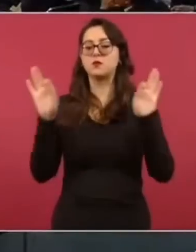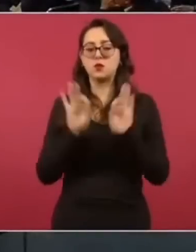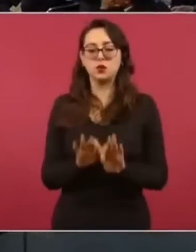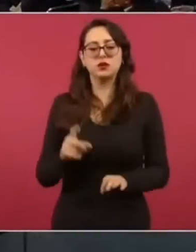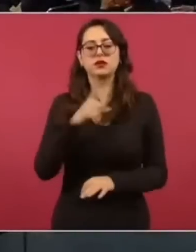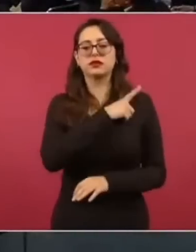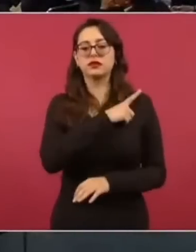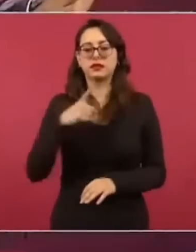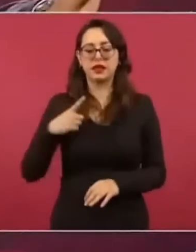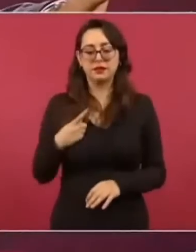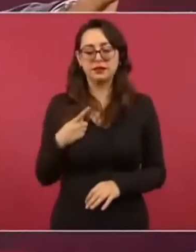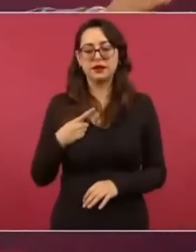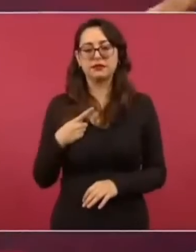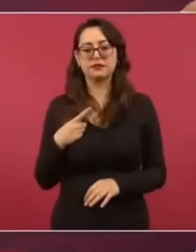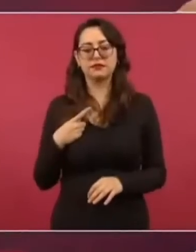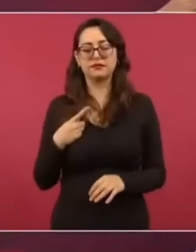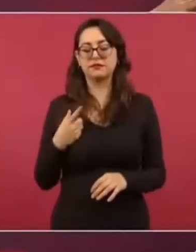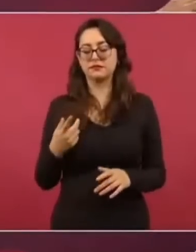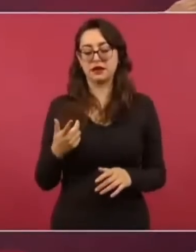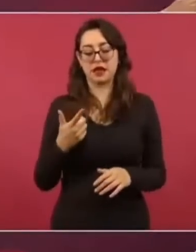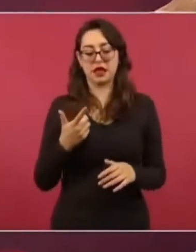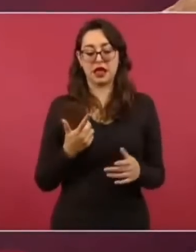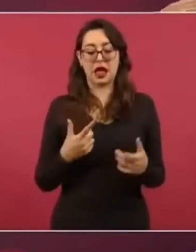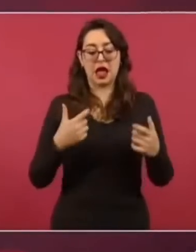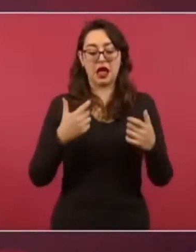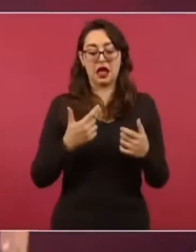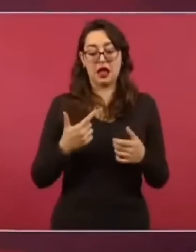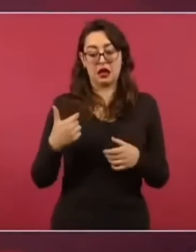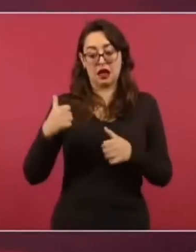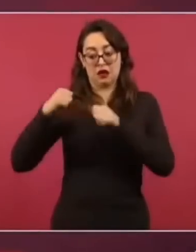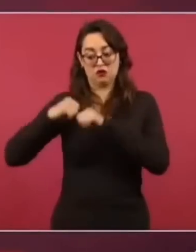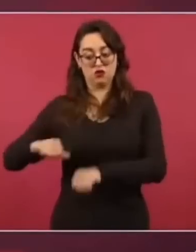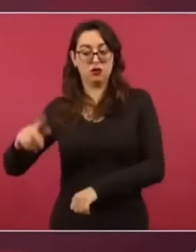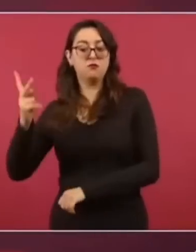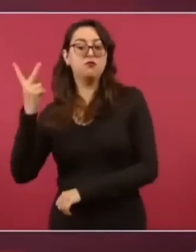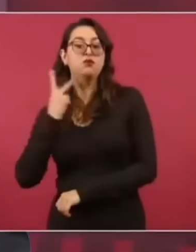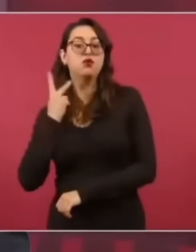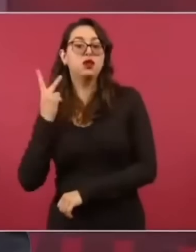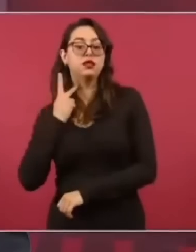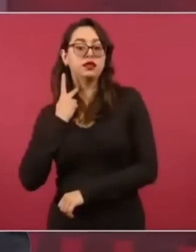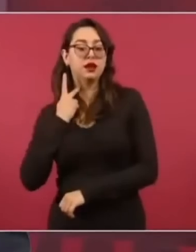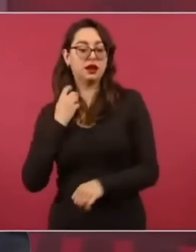del poder económico y del poder político.